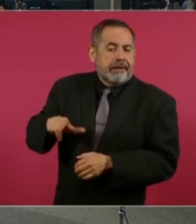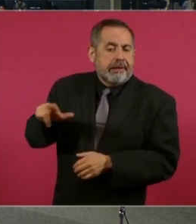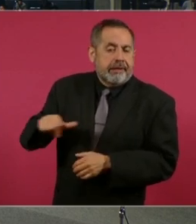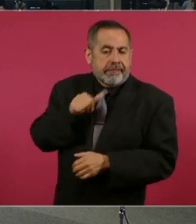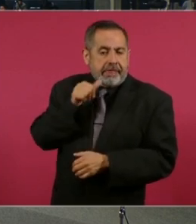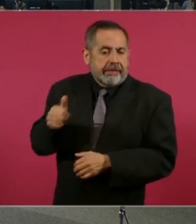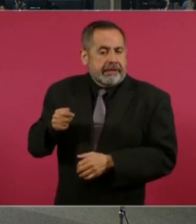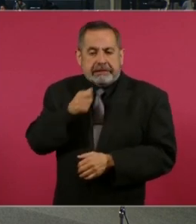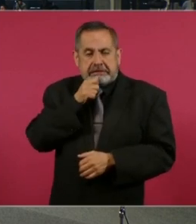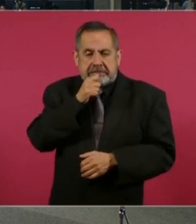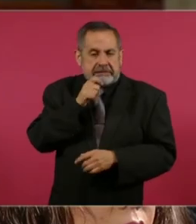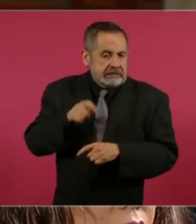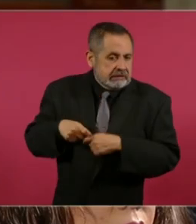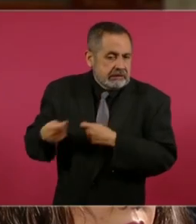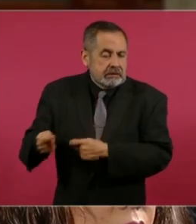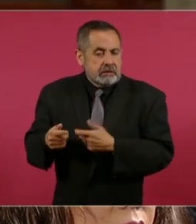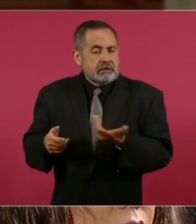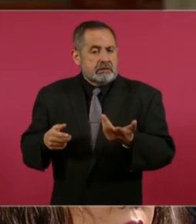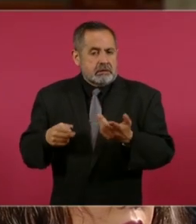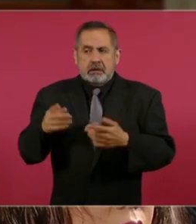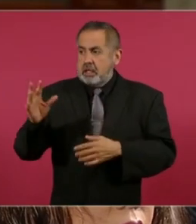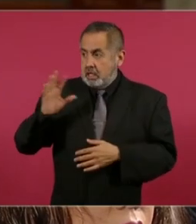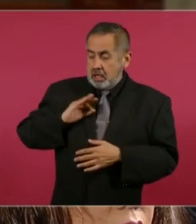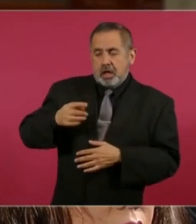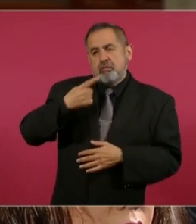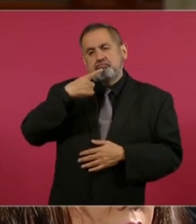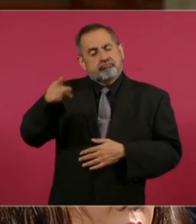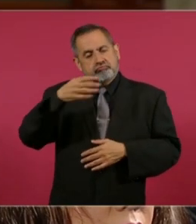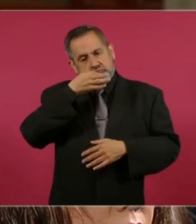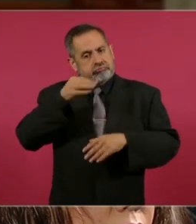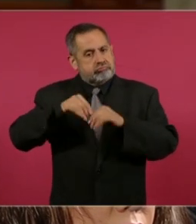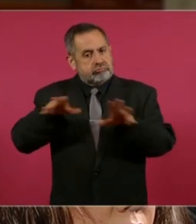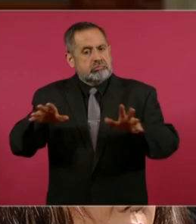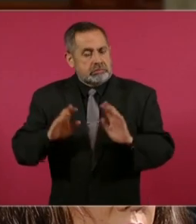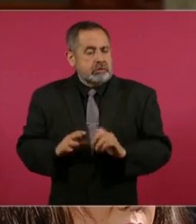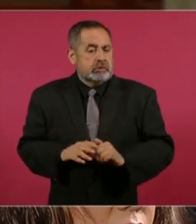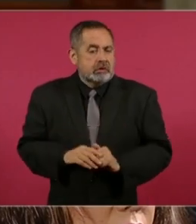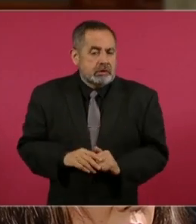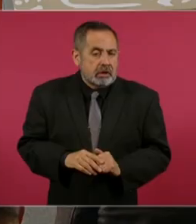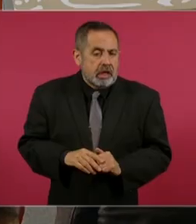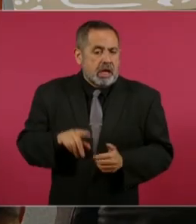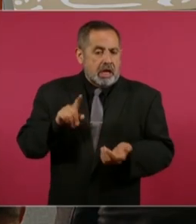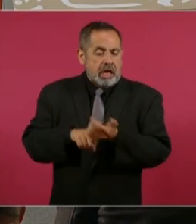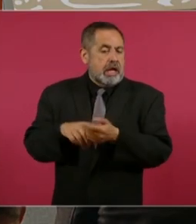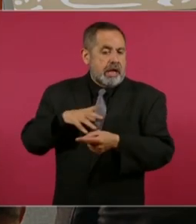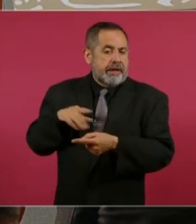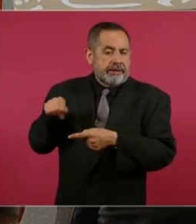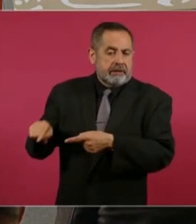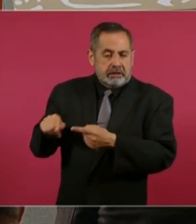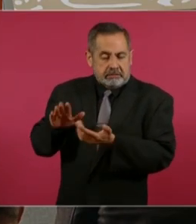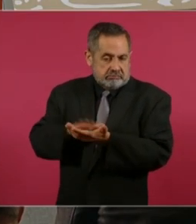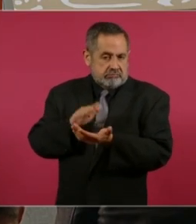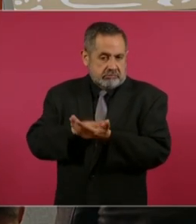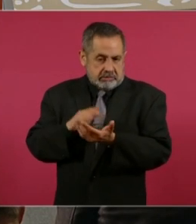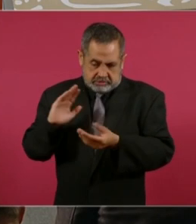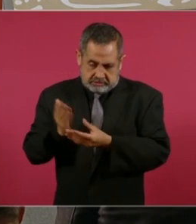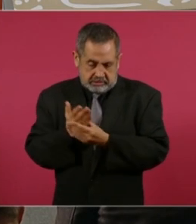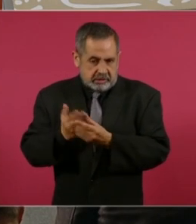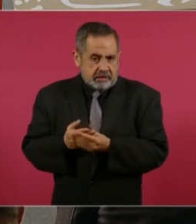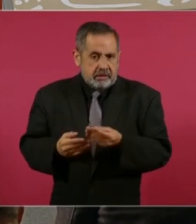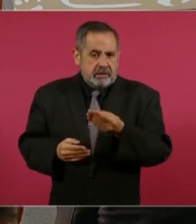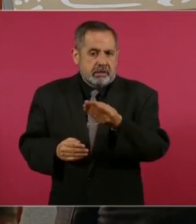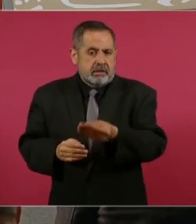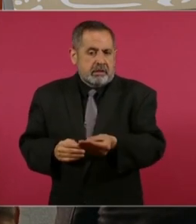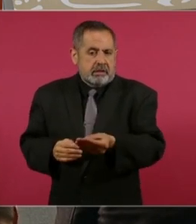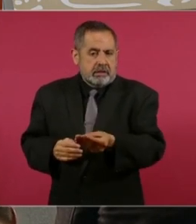sido considerados. Esta es una denuncia que sí. Ellos hacen, e inclusive pues hay también documentos en este